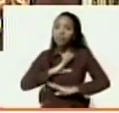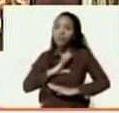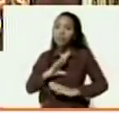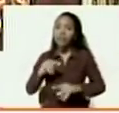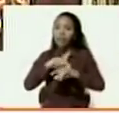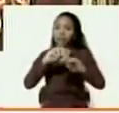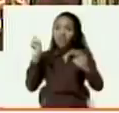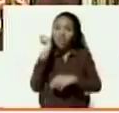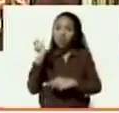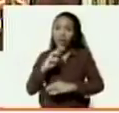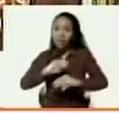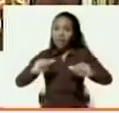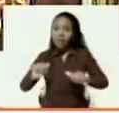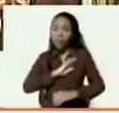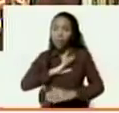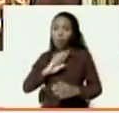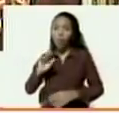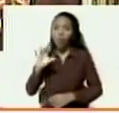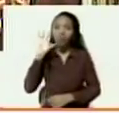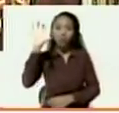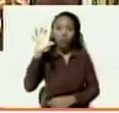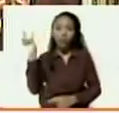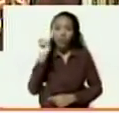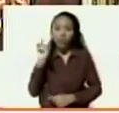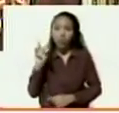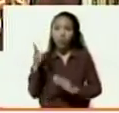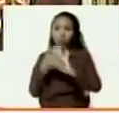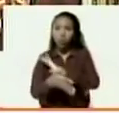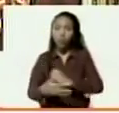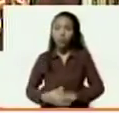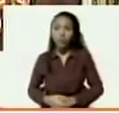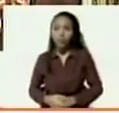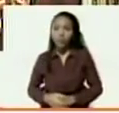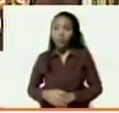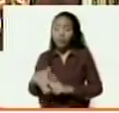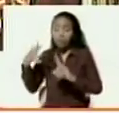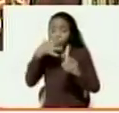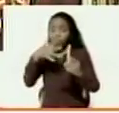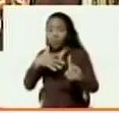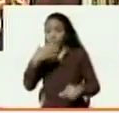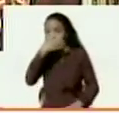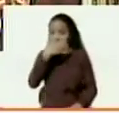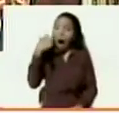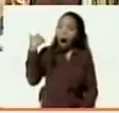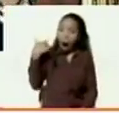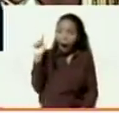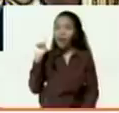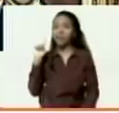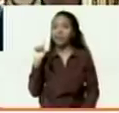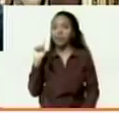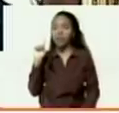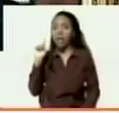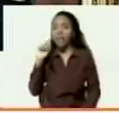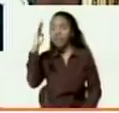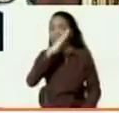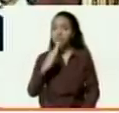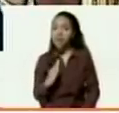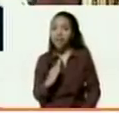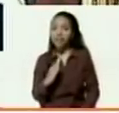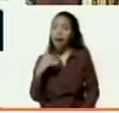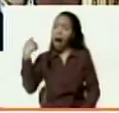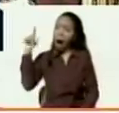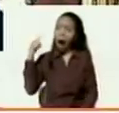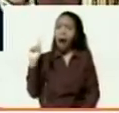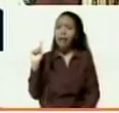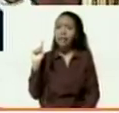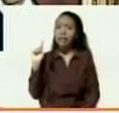Venezuela, a la independencia y soberanía de Venezuela. Amenazas terroristas las hay. Desde Brasil las hay.